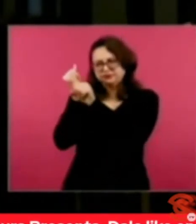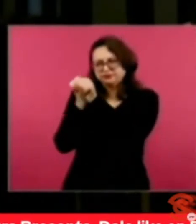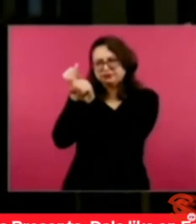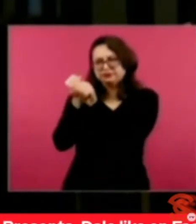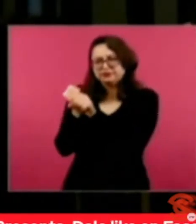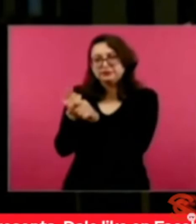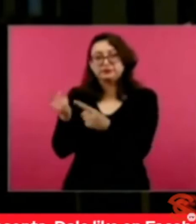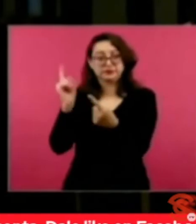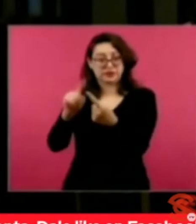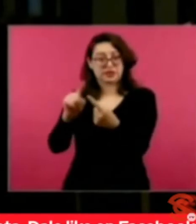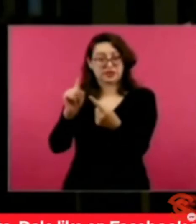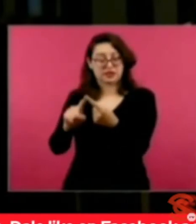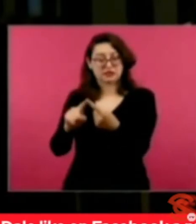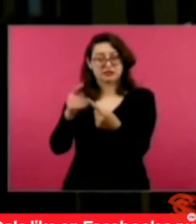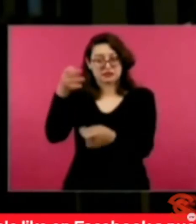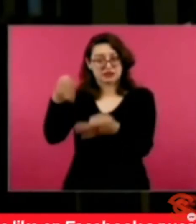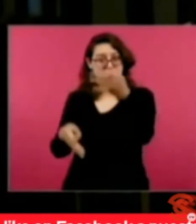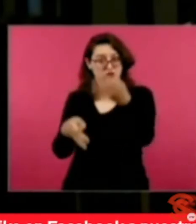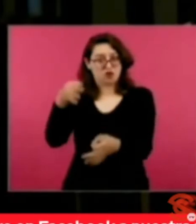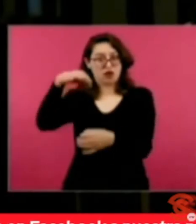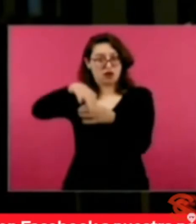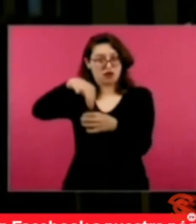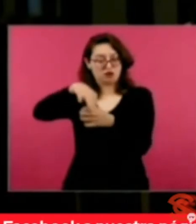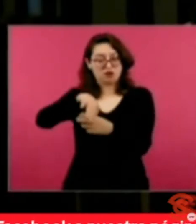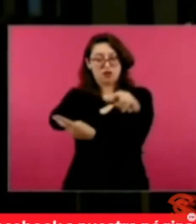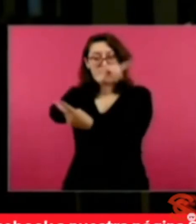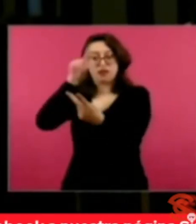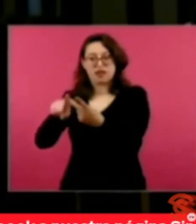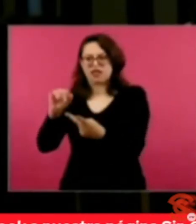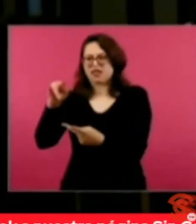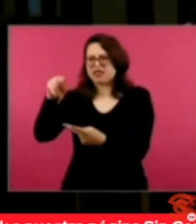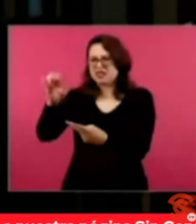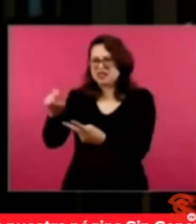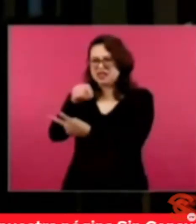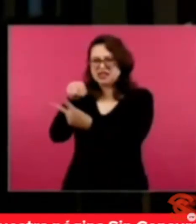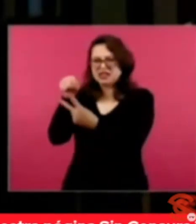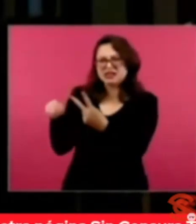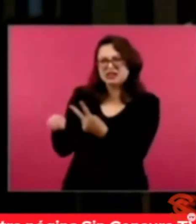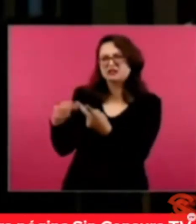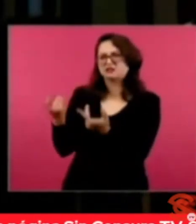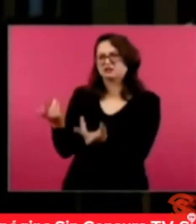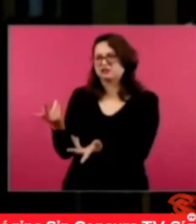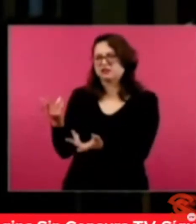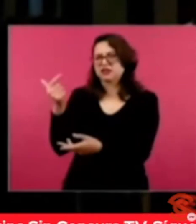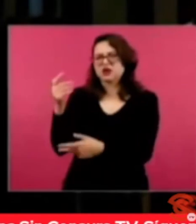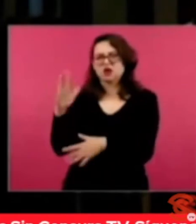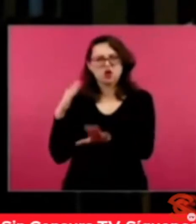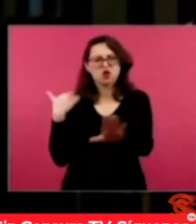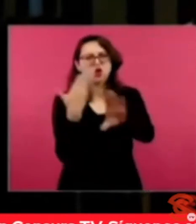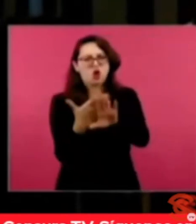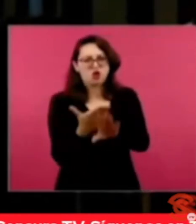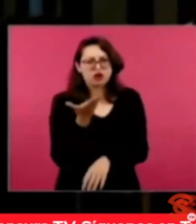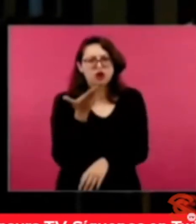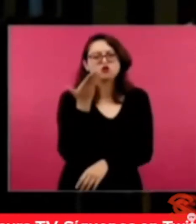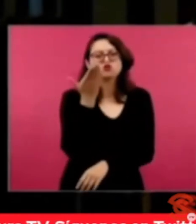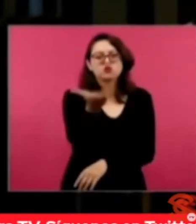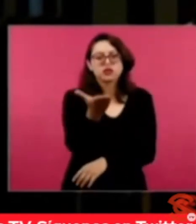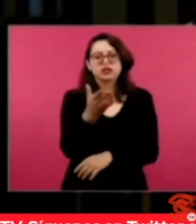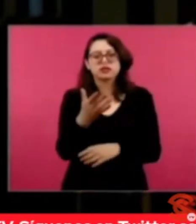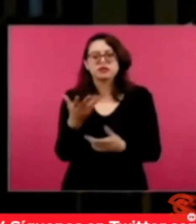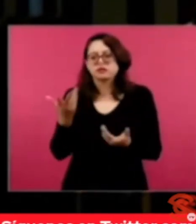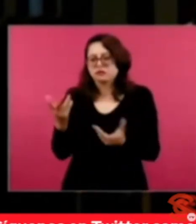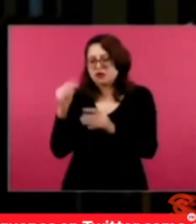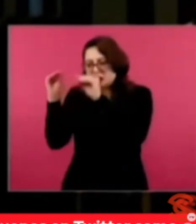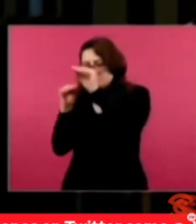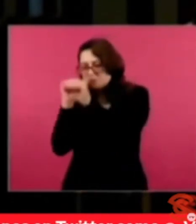INE está intentando hacer una censura previa en su contra para que nunca más usted